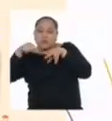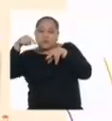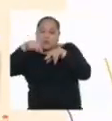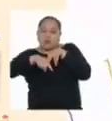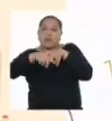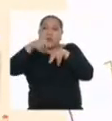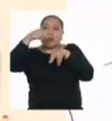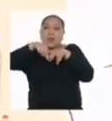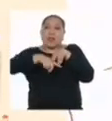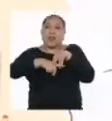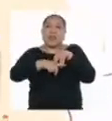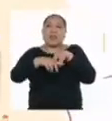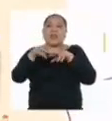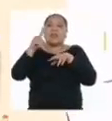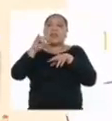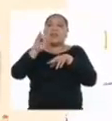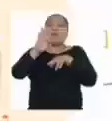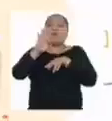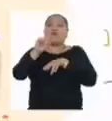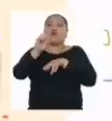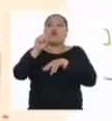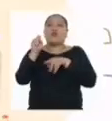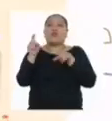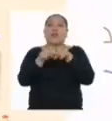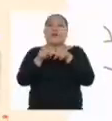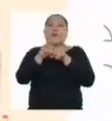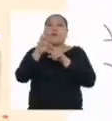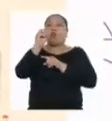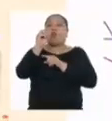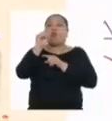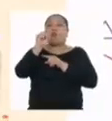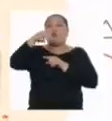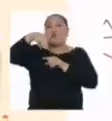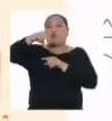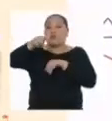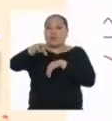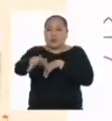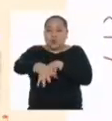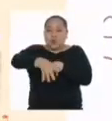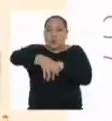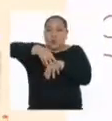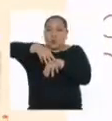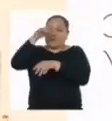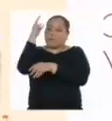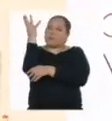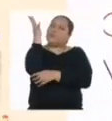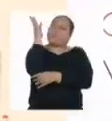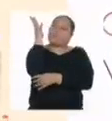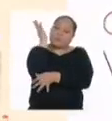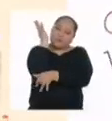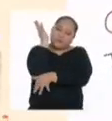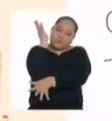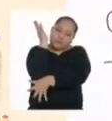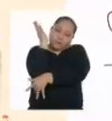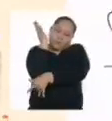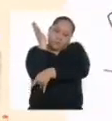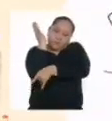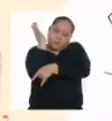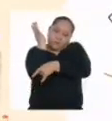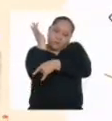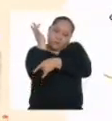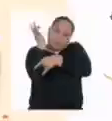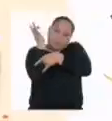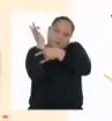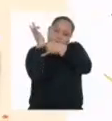sustancias por difusión y por ósmosis. ¡Qué interesante, profesora! ¿Y después qué ocurre? Luego de